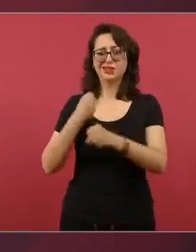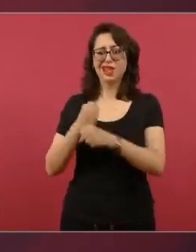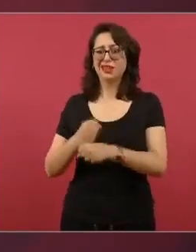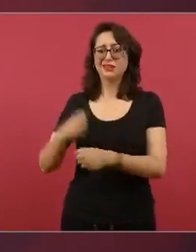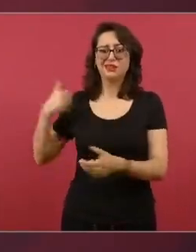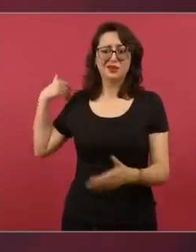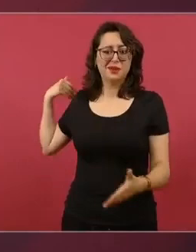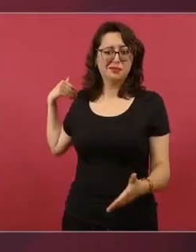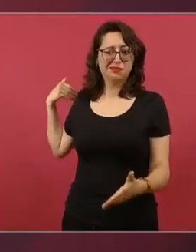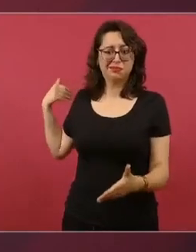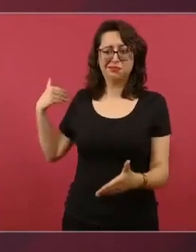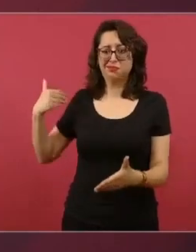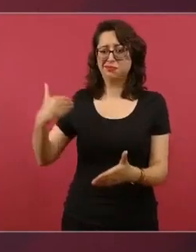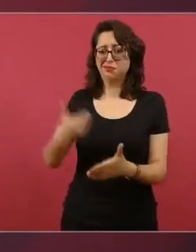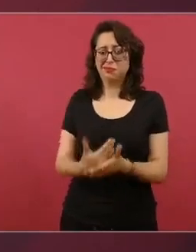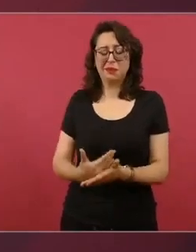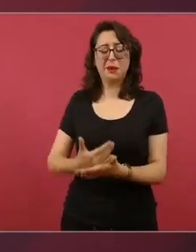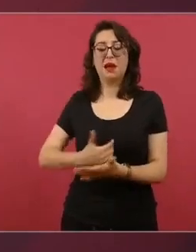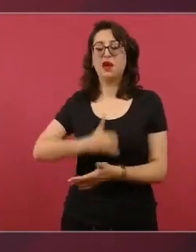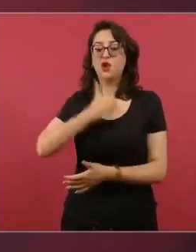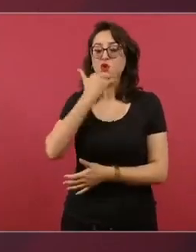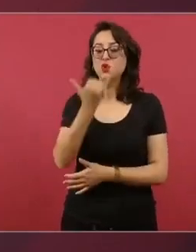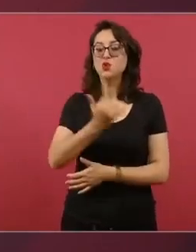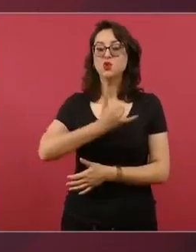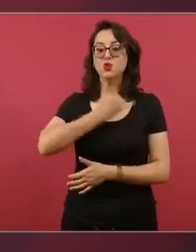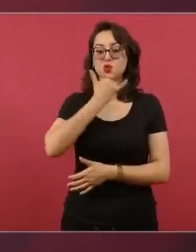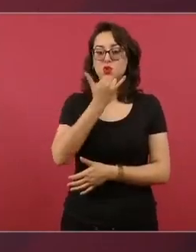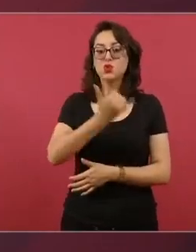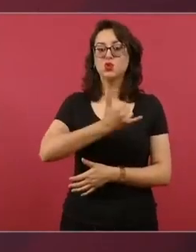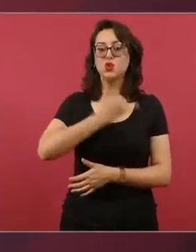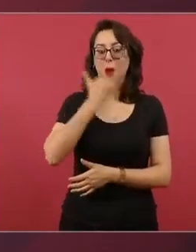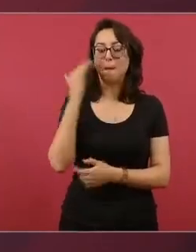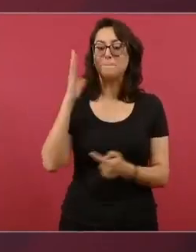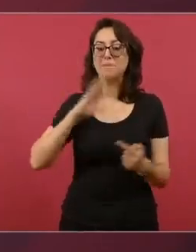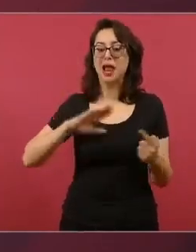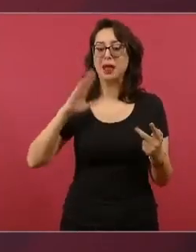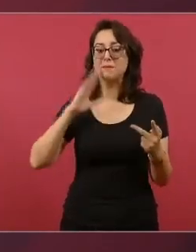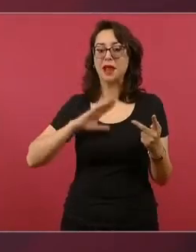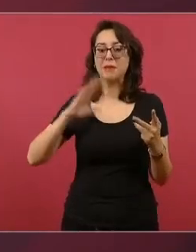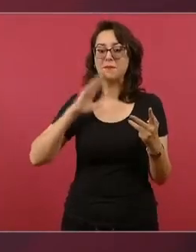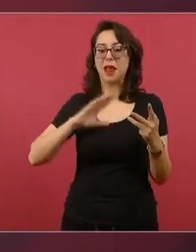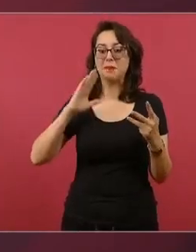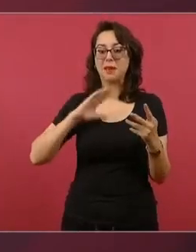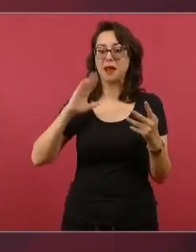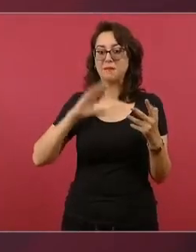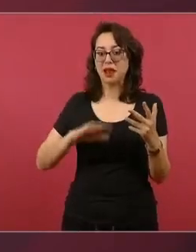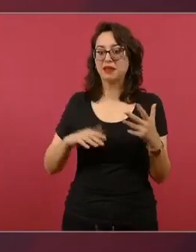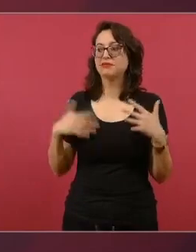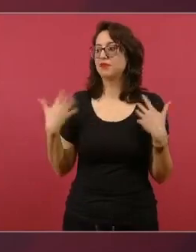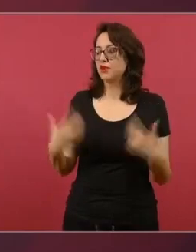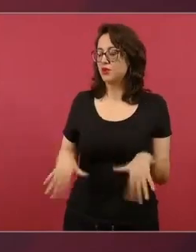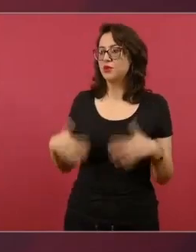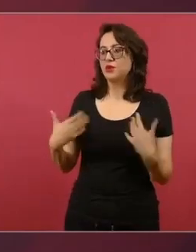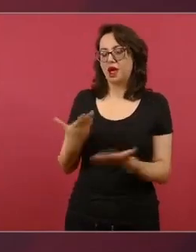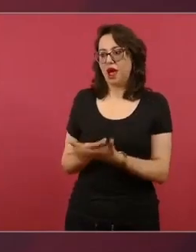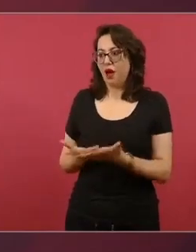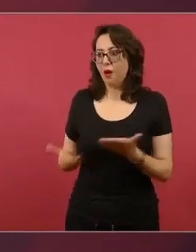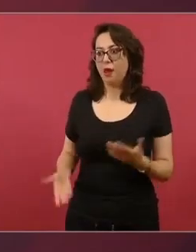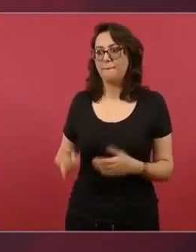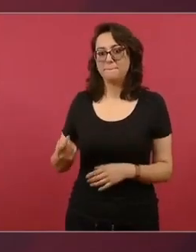de muchos años de padecer malos gobiernos. Entonces, todo mi